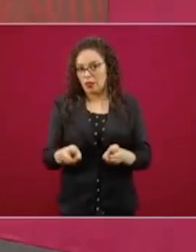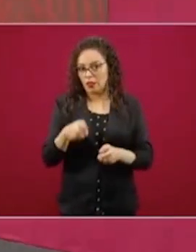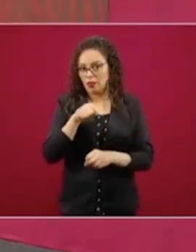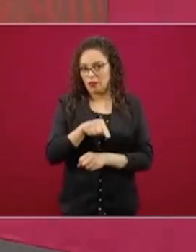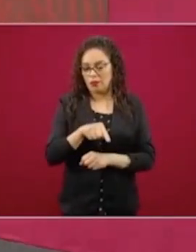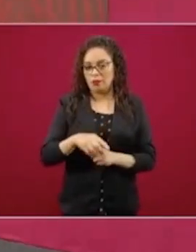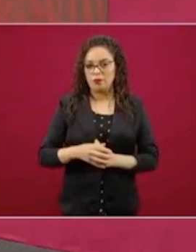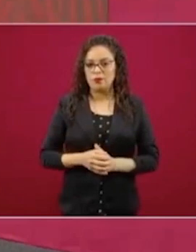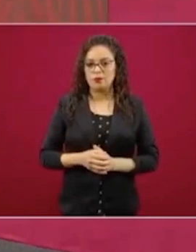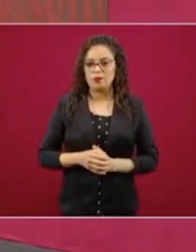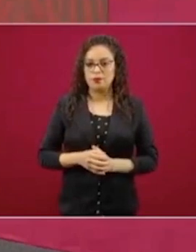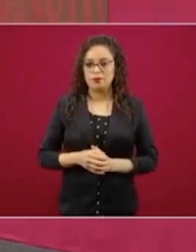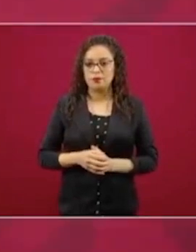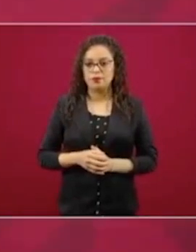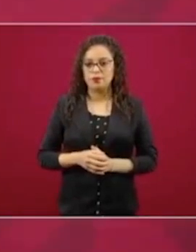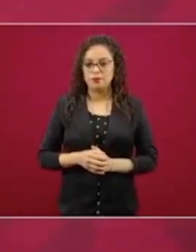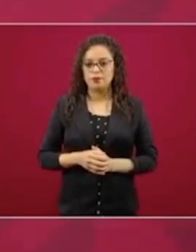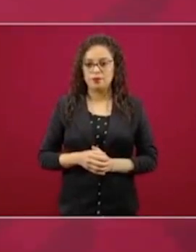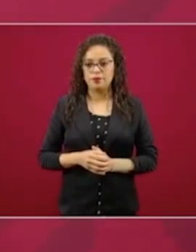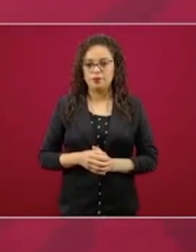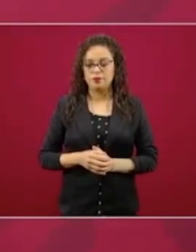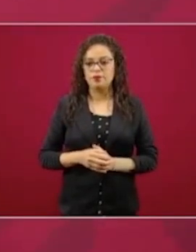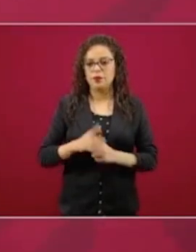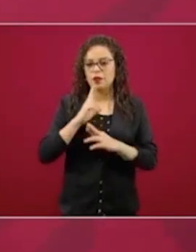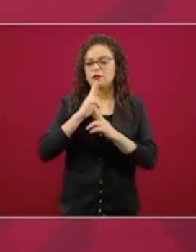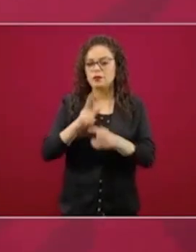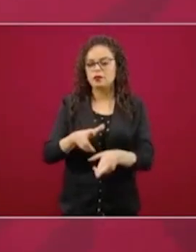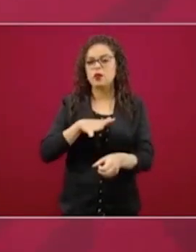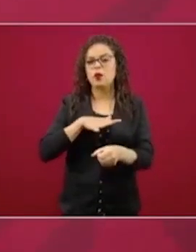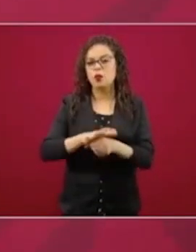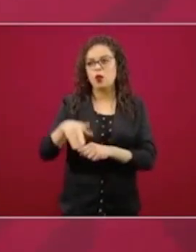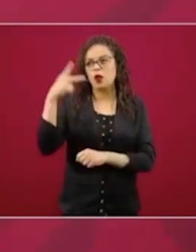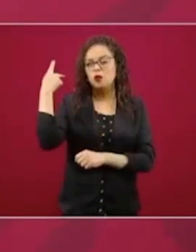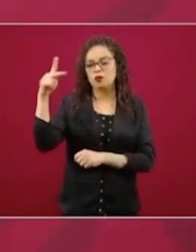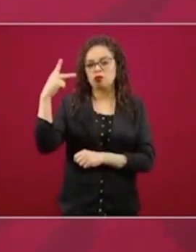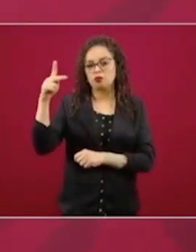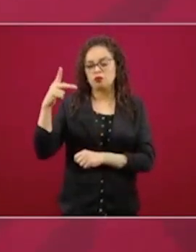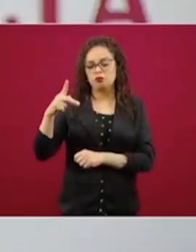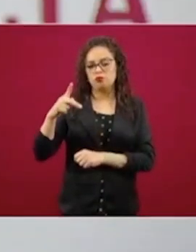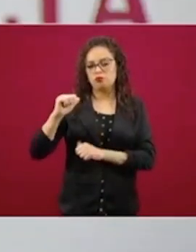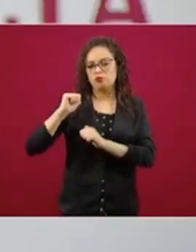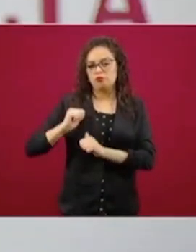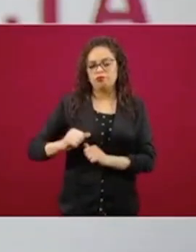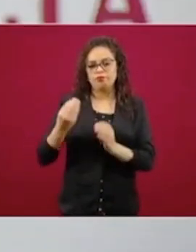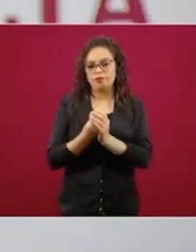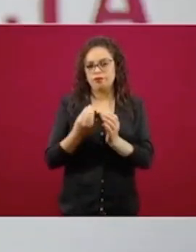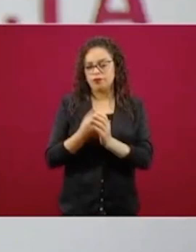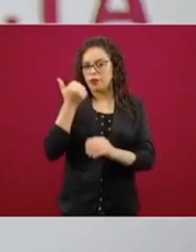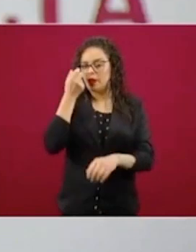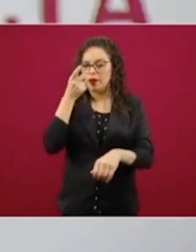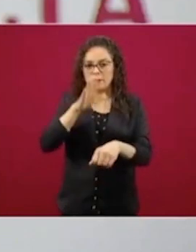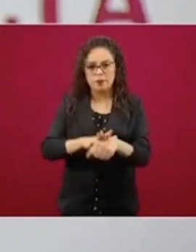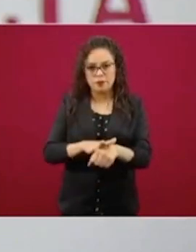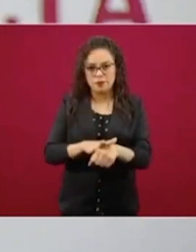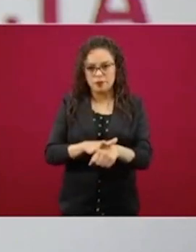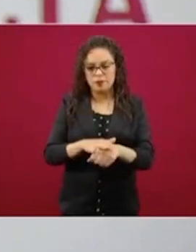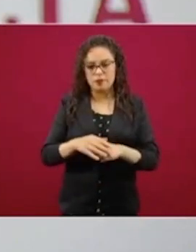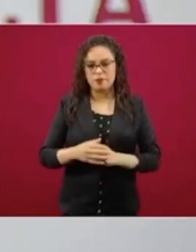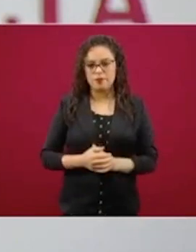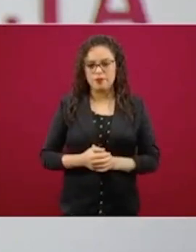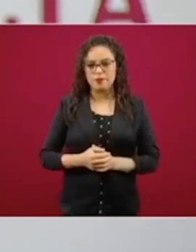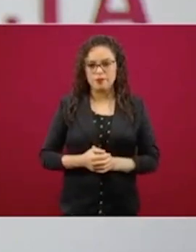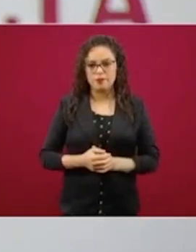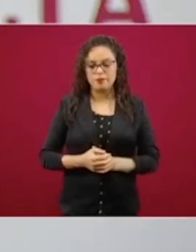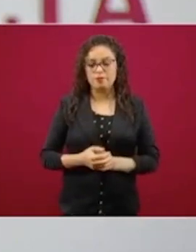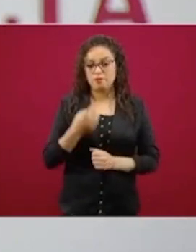las conclusiones a las que se llegaron por parte de la administración, para que podamos someterlo a